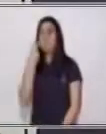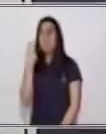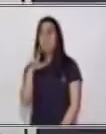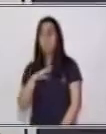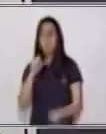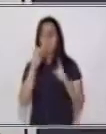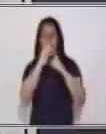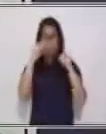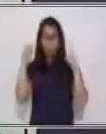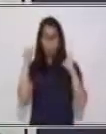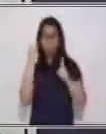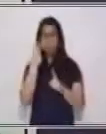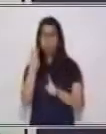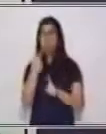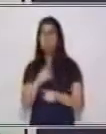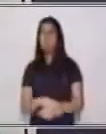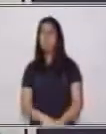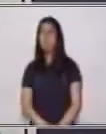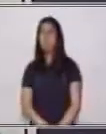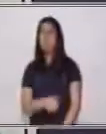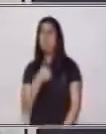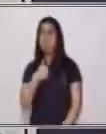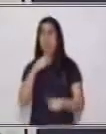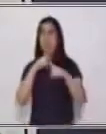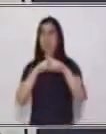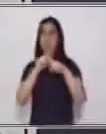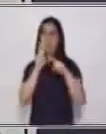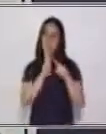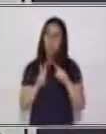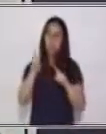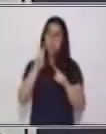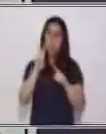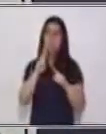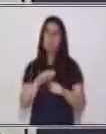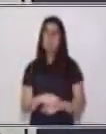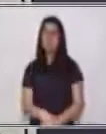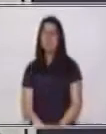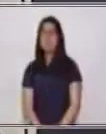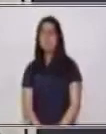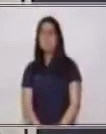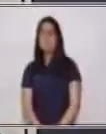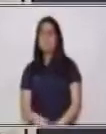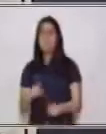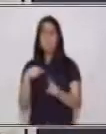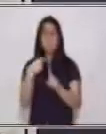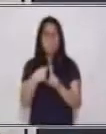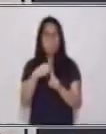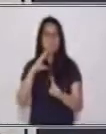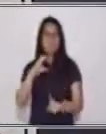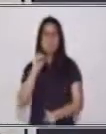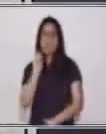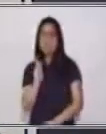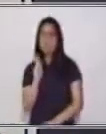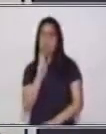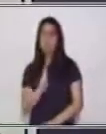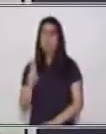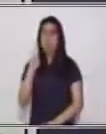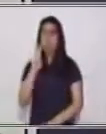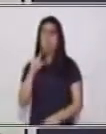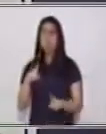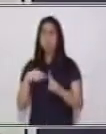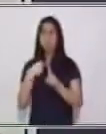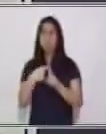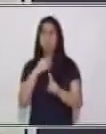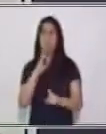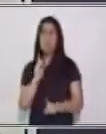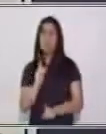esto? ¿Cómo lo vamos a entender? Simplemente es que vamos a tener dos términos siempre elevados al cuadrado, uno